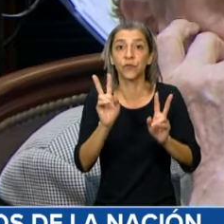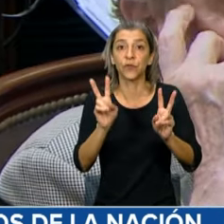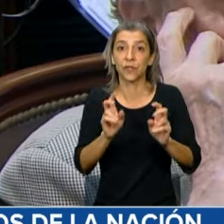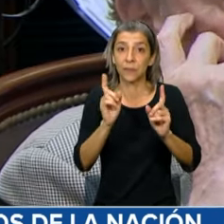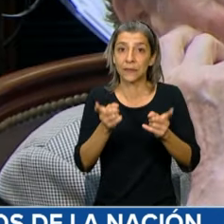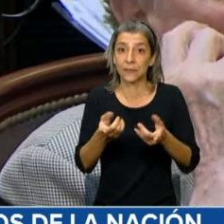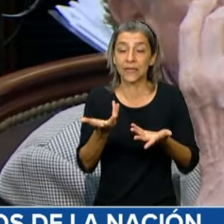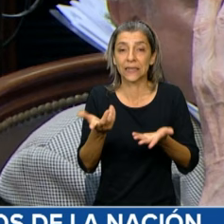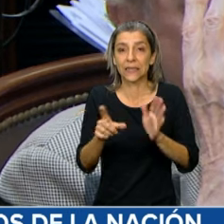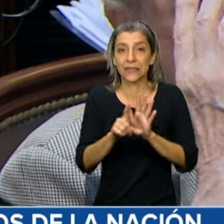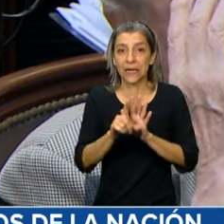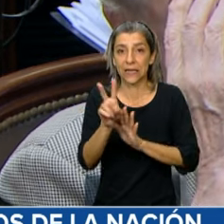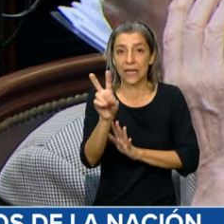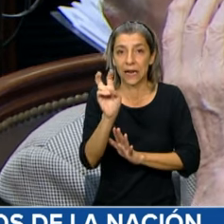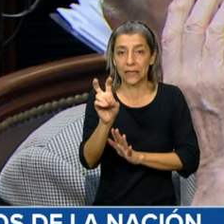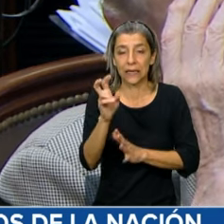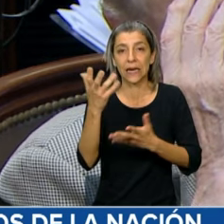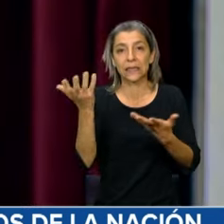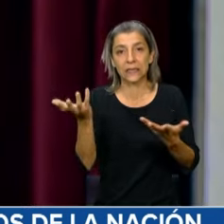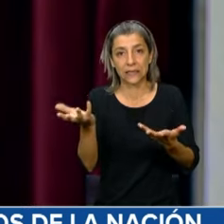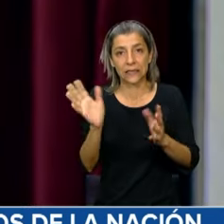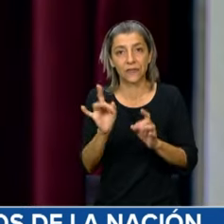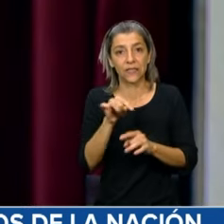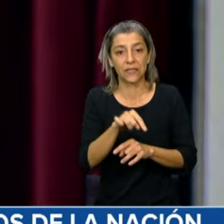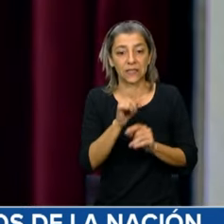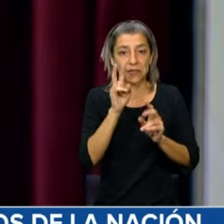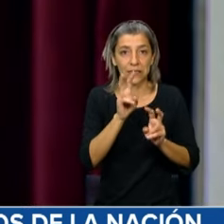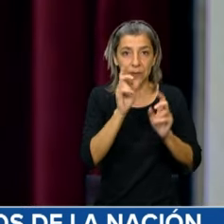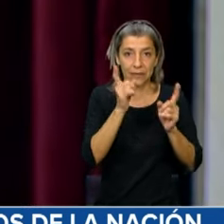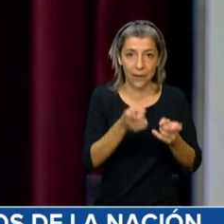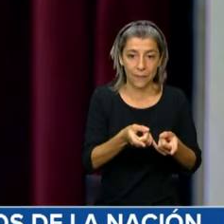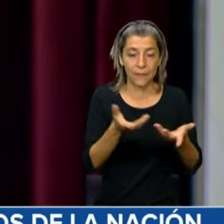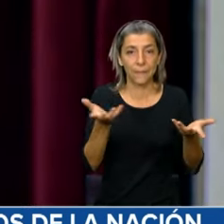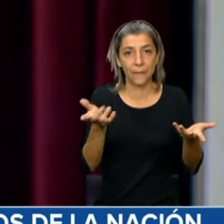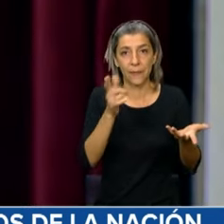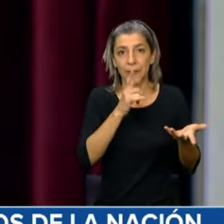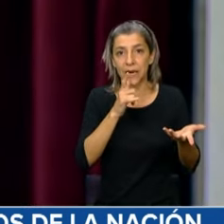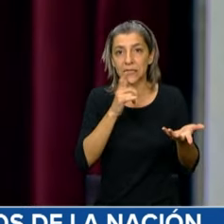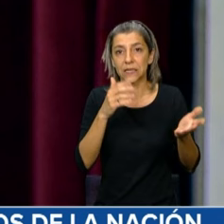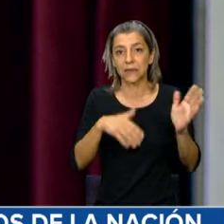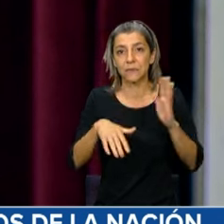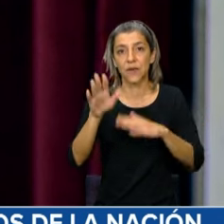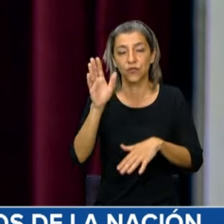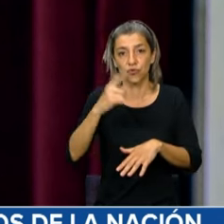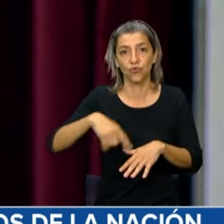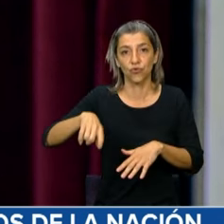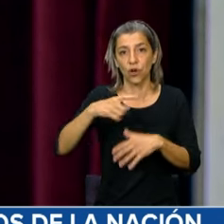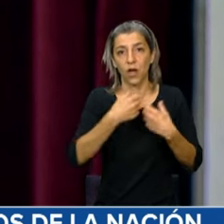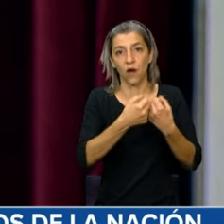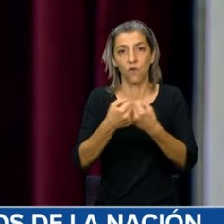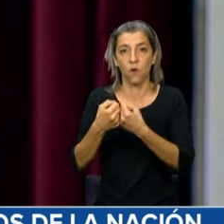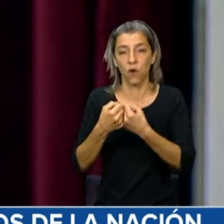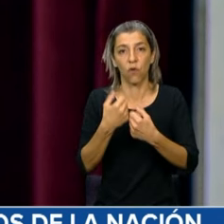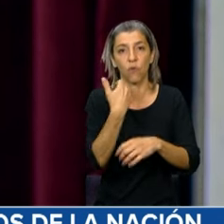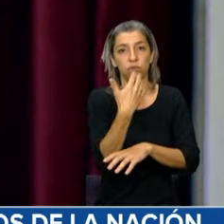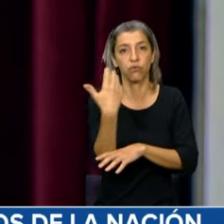tiene mucha expectativa y este tema también pero me parece que como hay un amplio consenso podríamos reducir la cantidad de